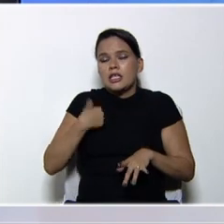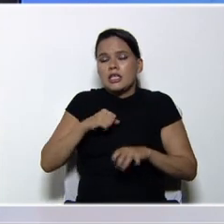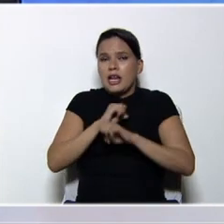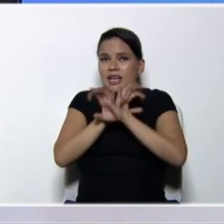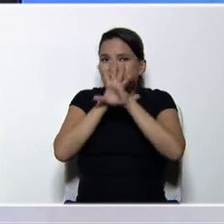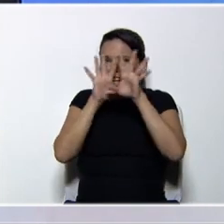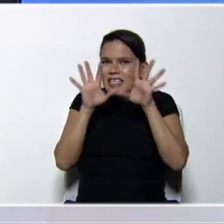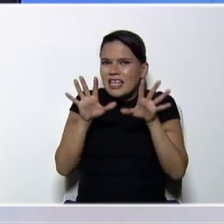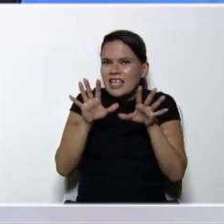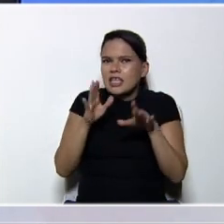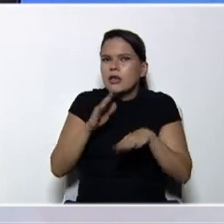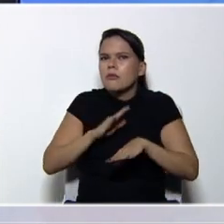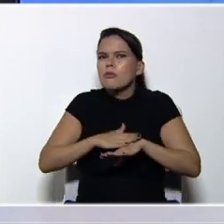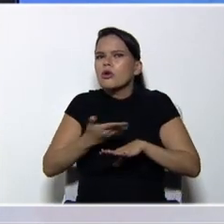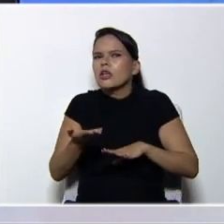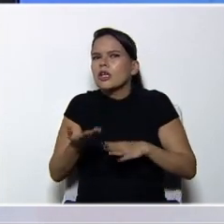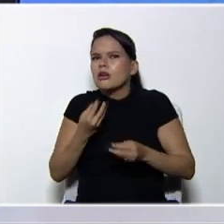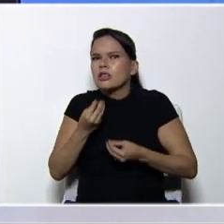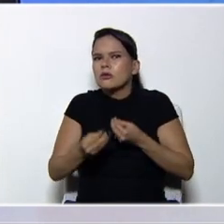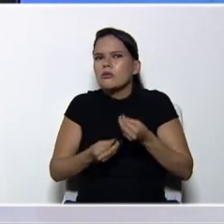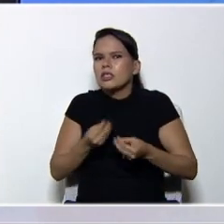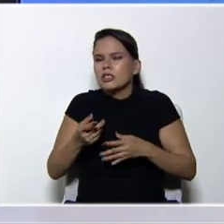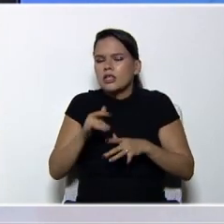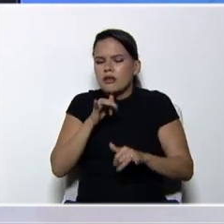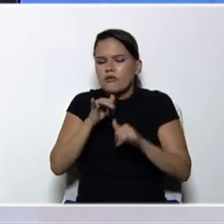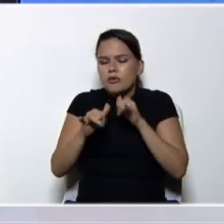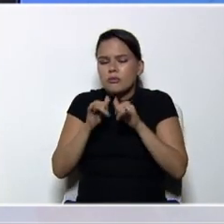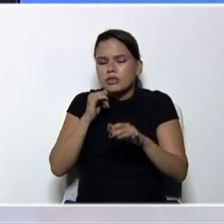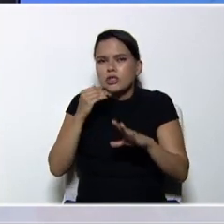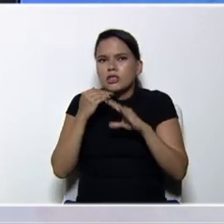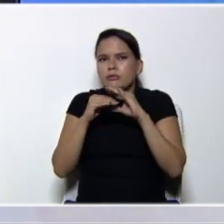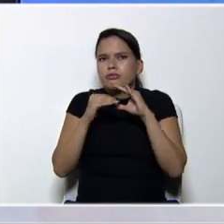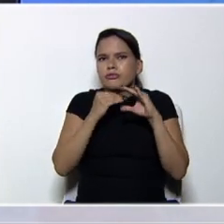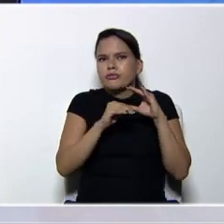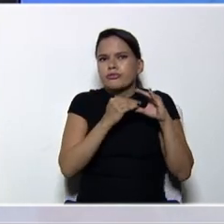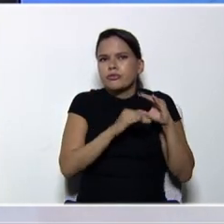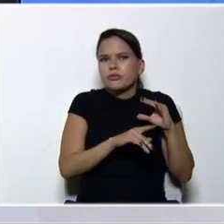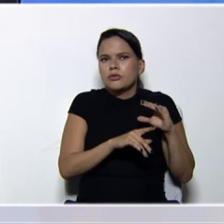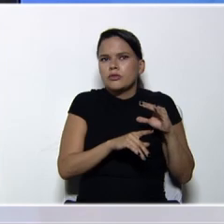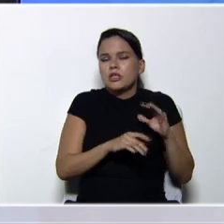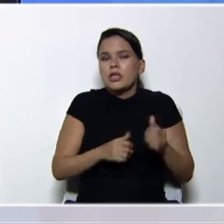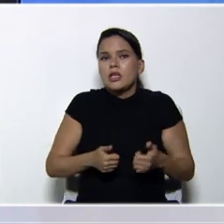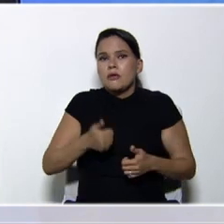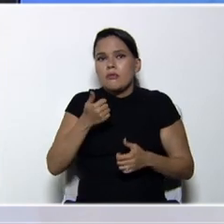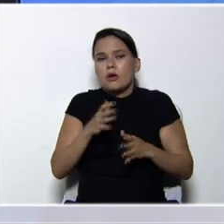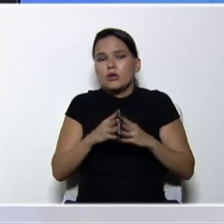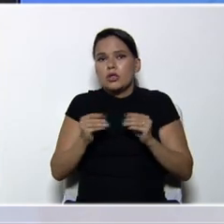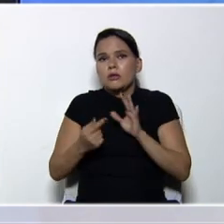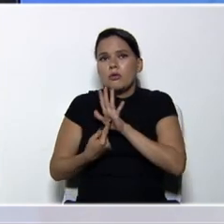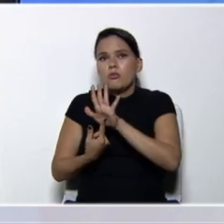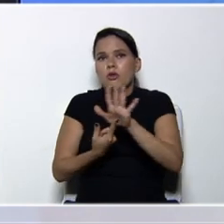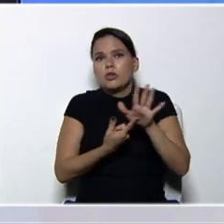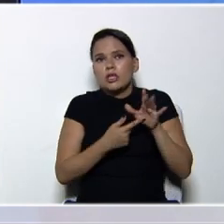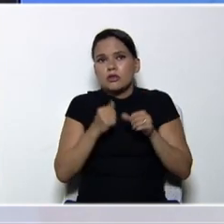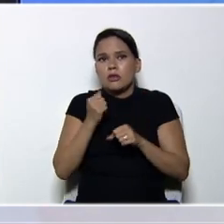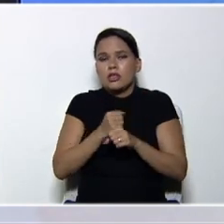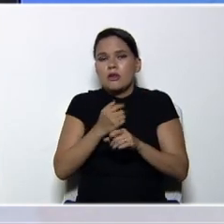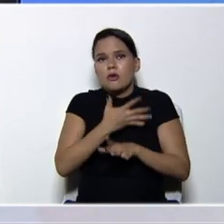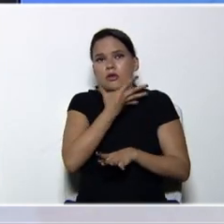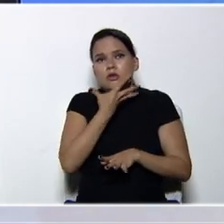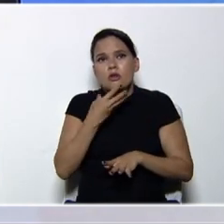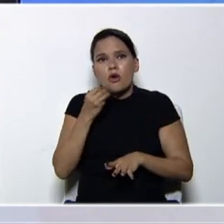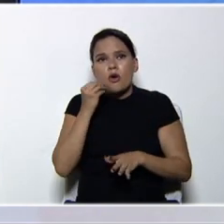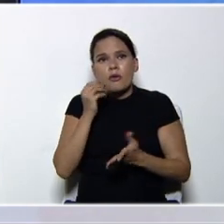la intencionalidad de cada una de la información que nosotros vamos a difundir. Y sobre todo cuando estamos mostrando el trabajo de nuestros